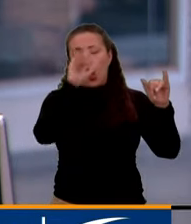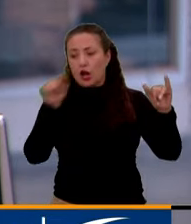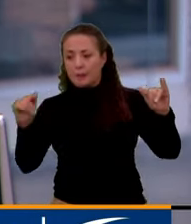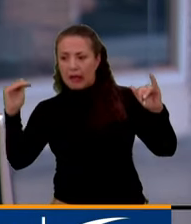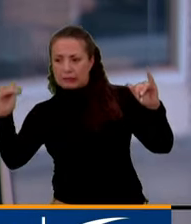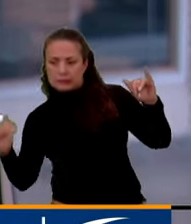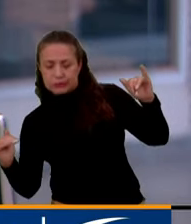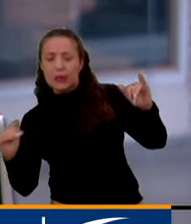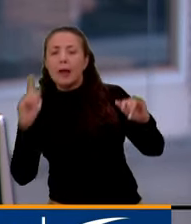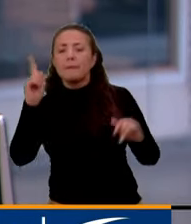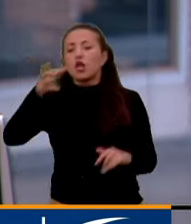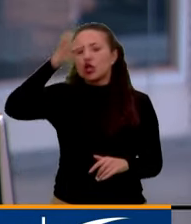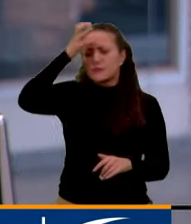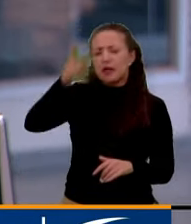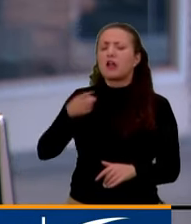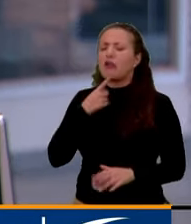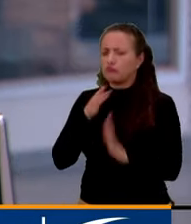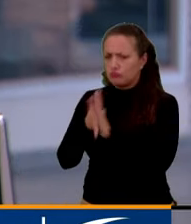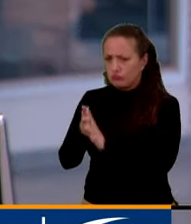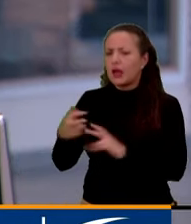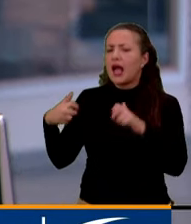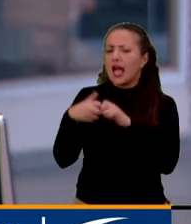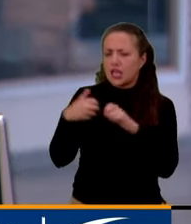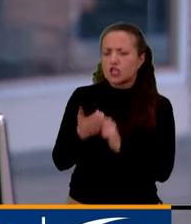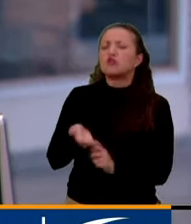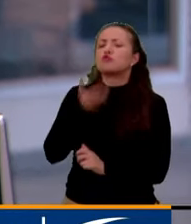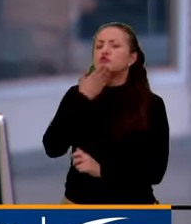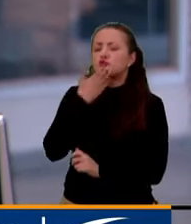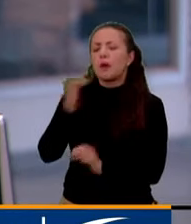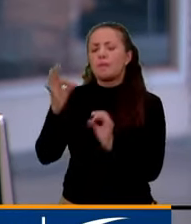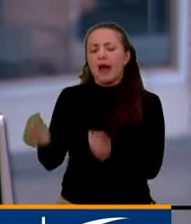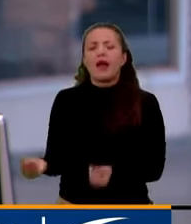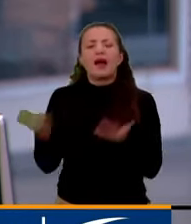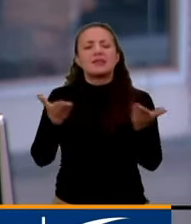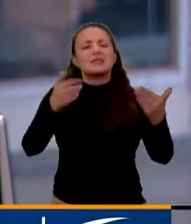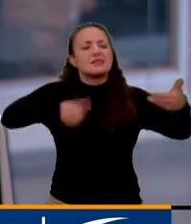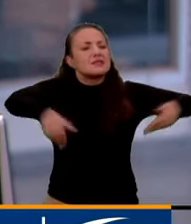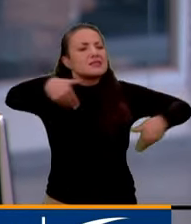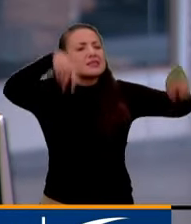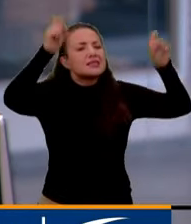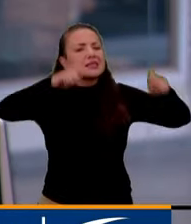país cuenta con la energía suficiente para seguir garantizando la demanda de los usuarios en todo el territorio nacional.